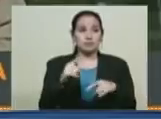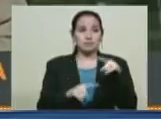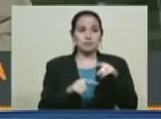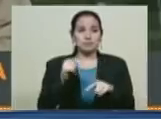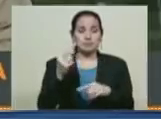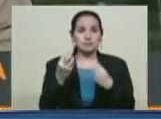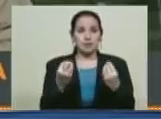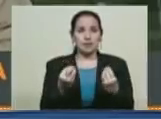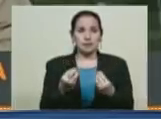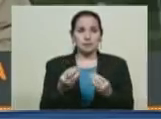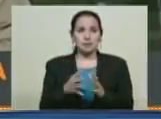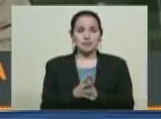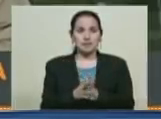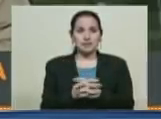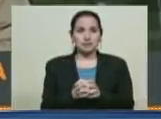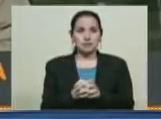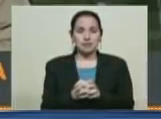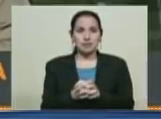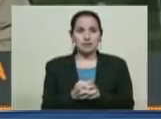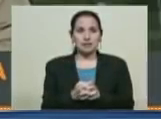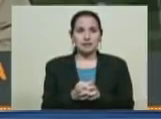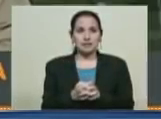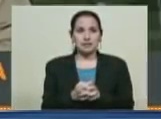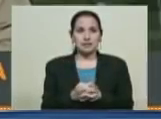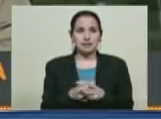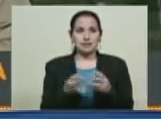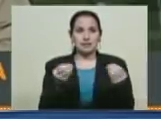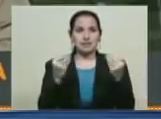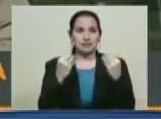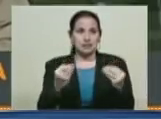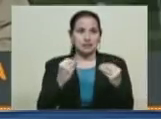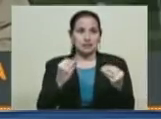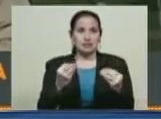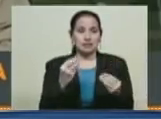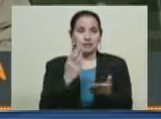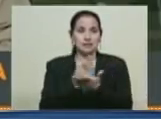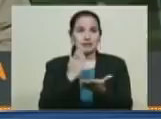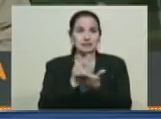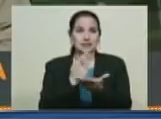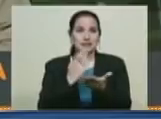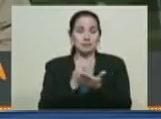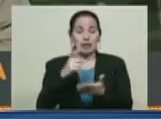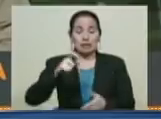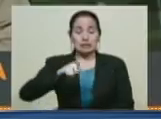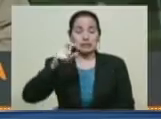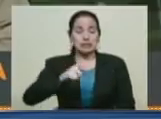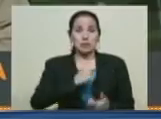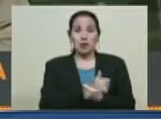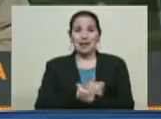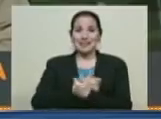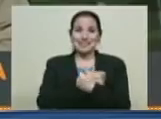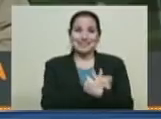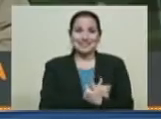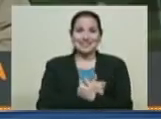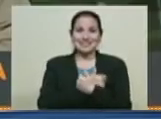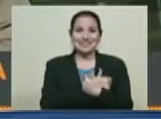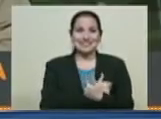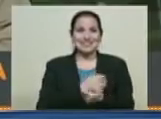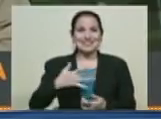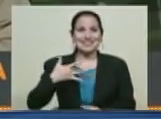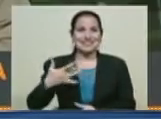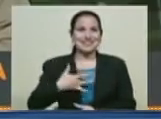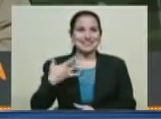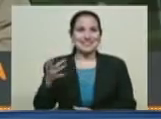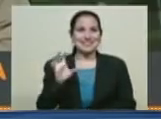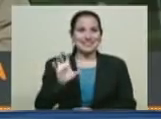amor suficiente para seguir adelante. Necesitamos mucho amor para sentir la patria,